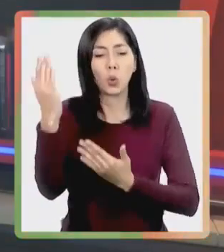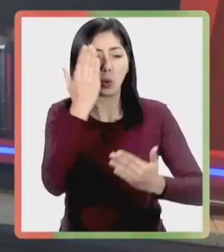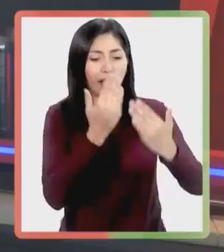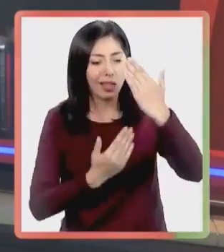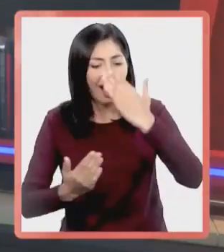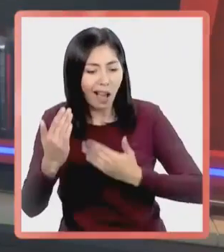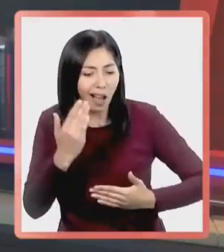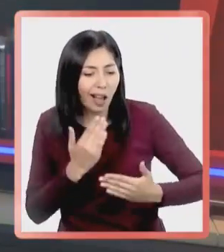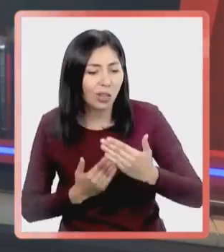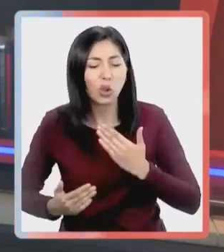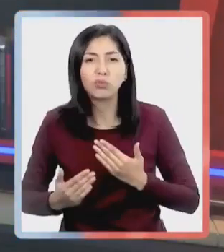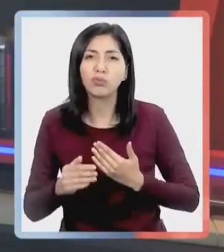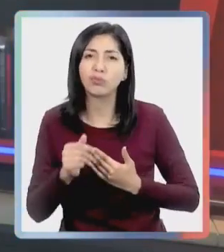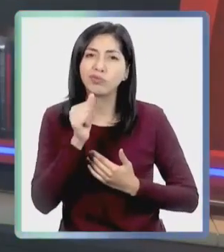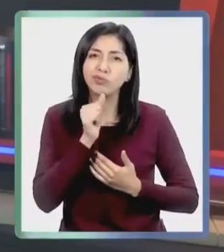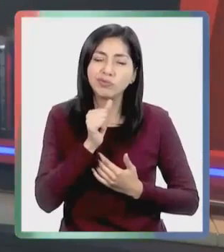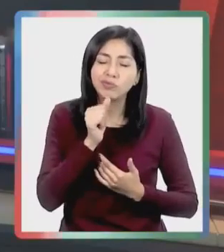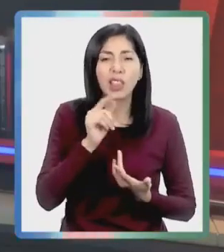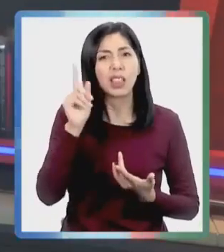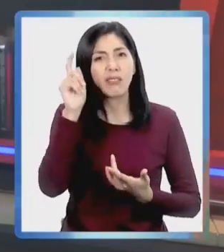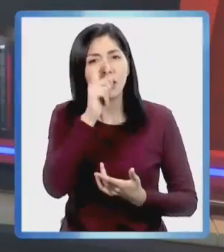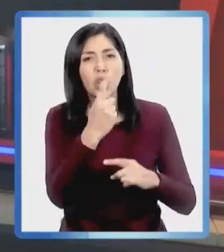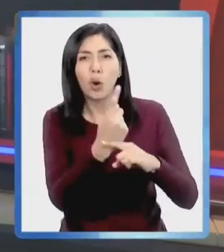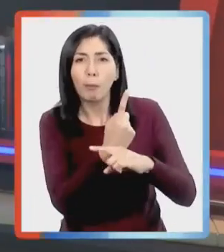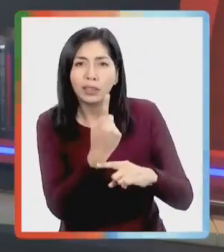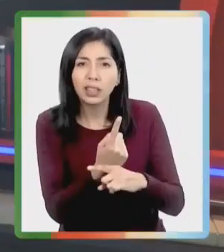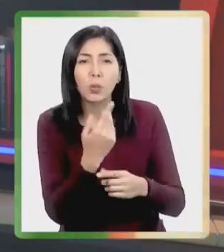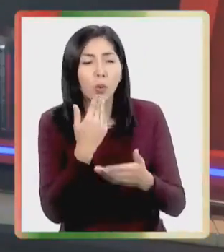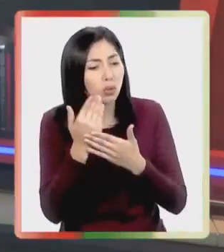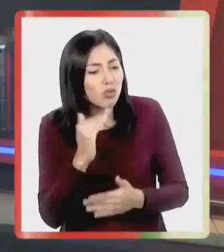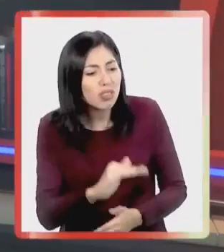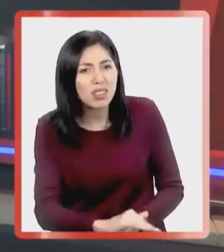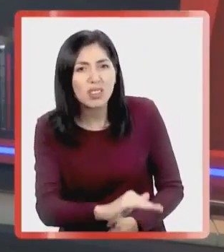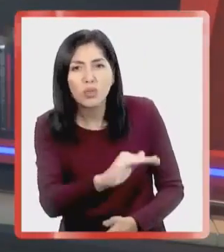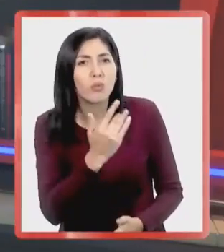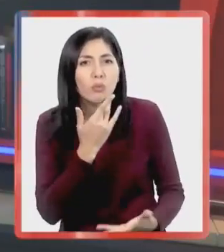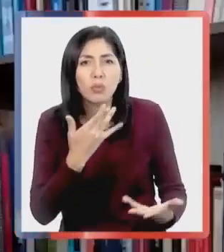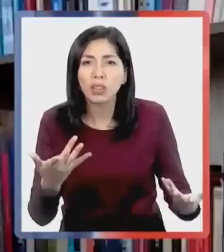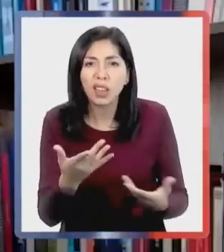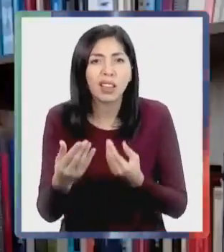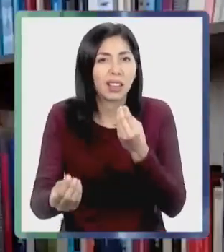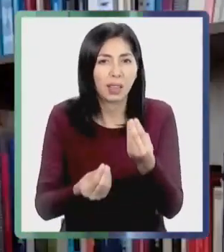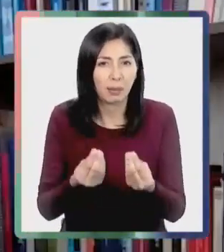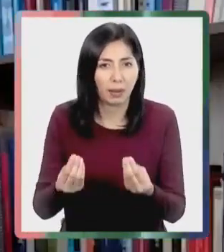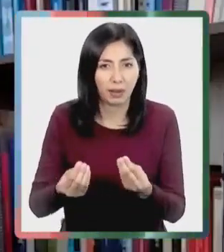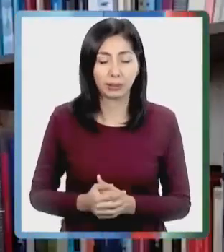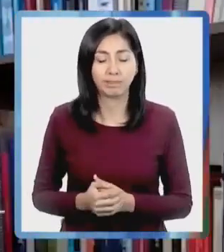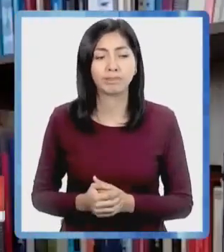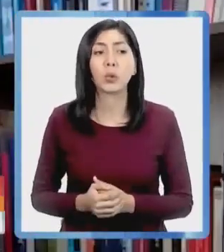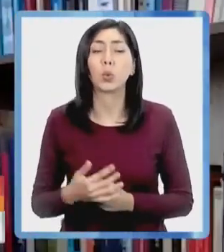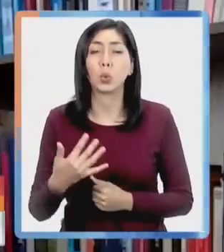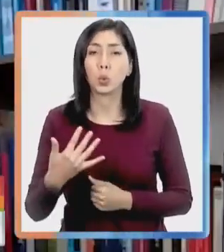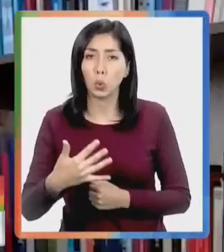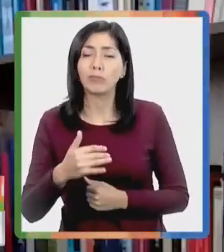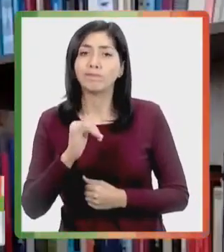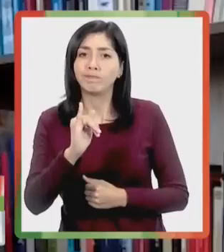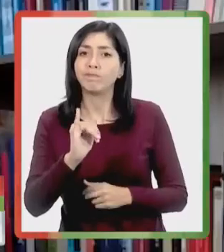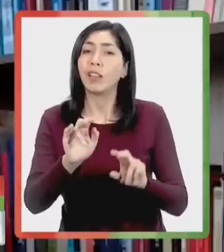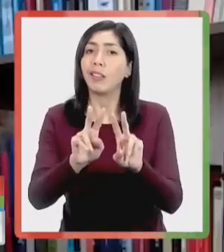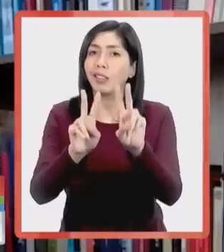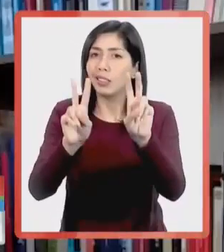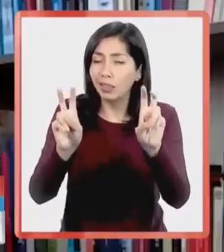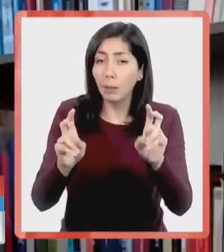autocuidado o del cuidado responsable de nuestra salud desde bien pequeñitos? ¿Qué nos está pasando? Llama muchísimo la atención como el